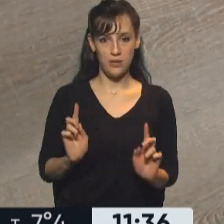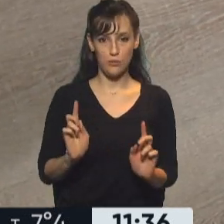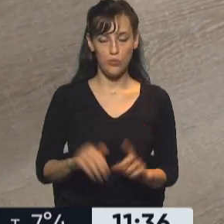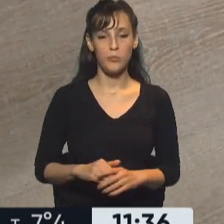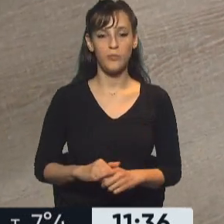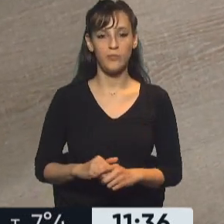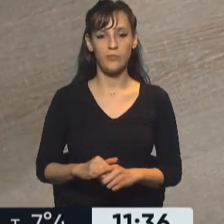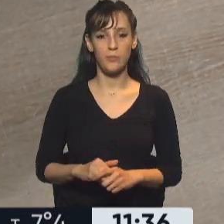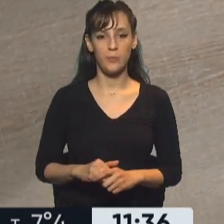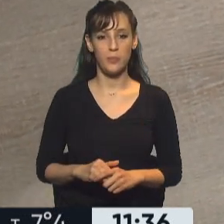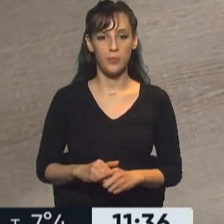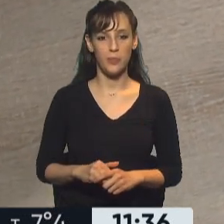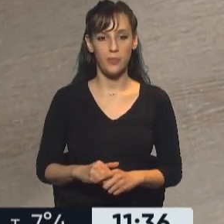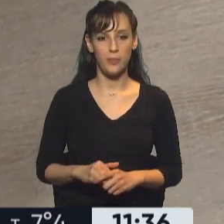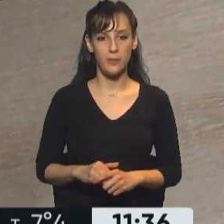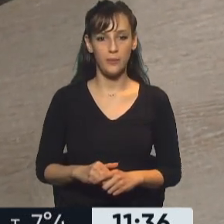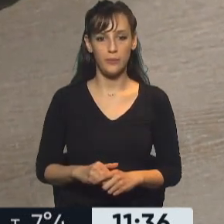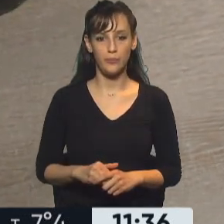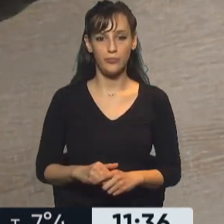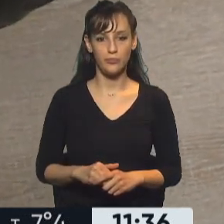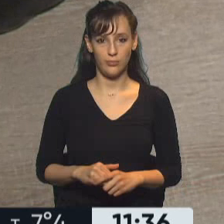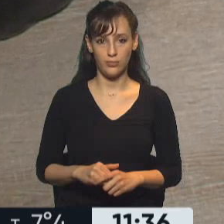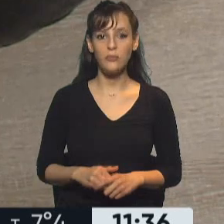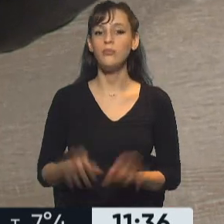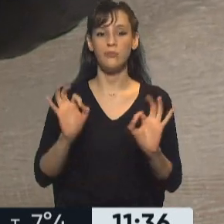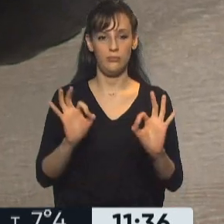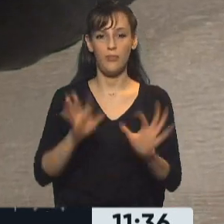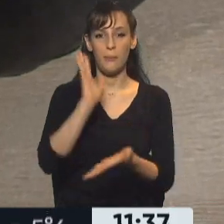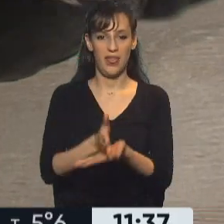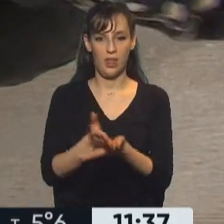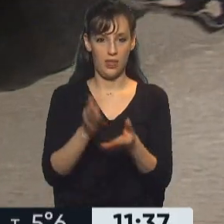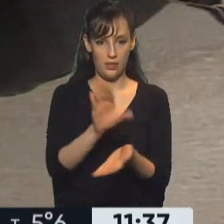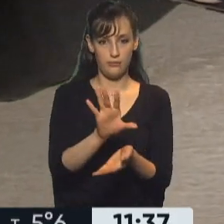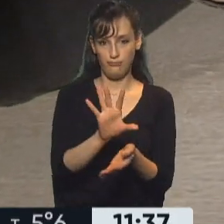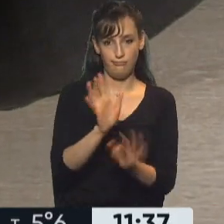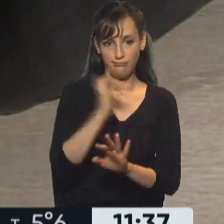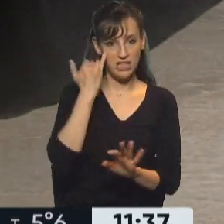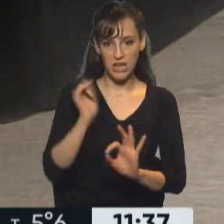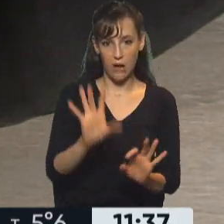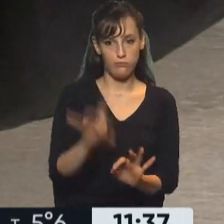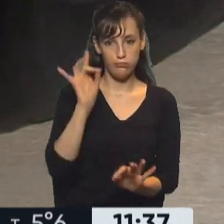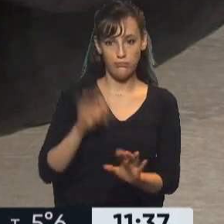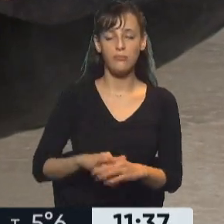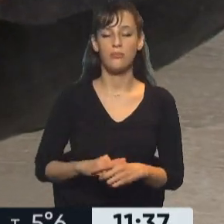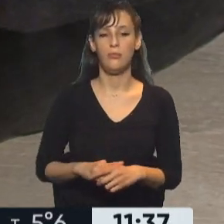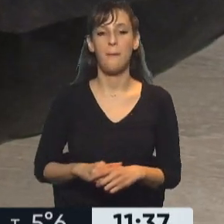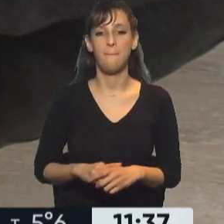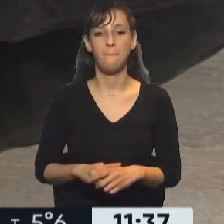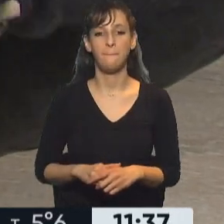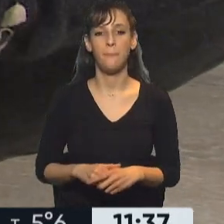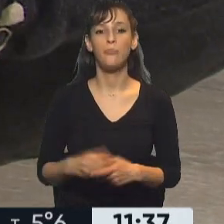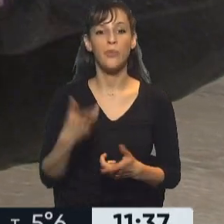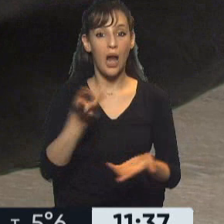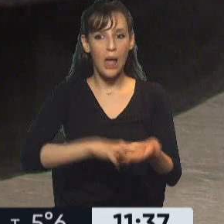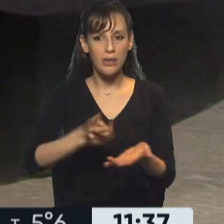esa. Sigue, para que. Te dejamos acá. Listo. Separado, o sea, podías haber agarrado cualquiera, cualquiera de todas estas que son todas distintas. Se ve que no son